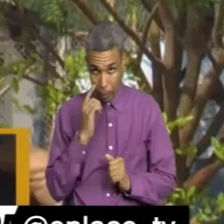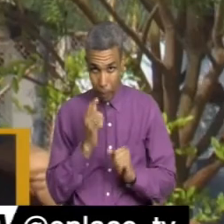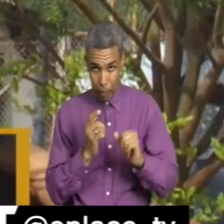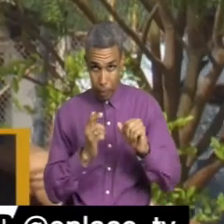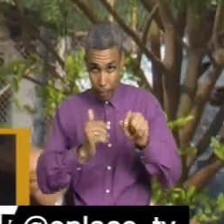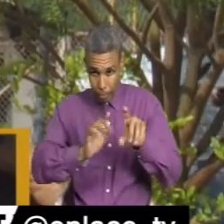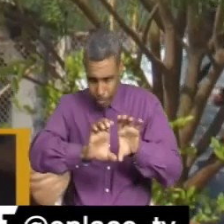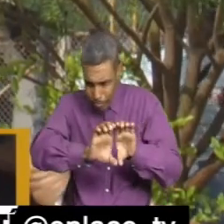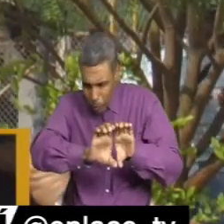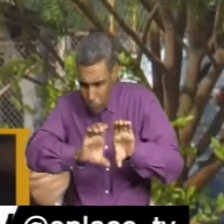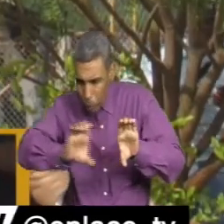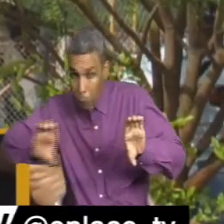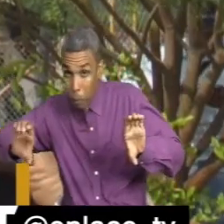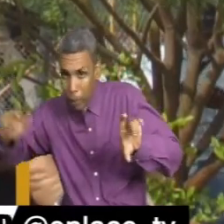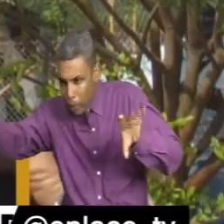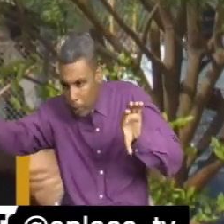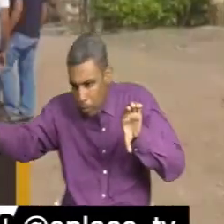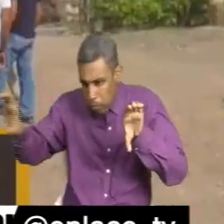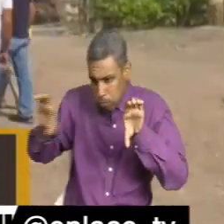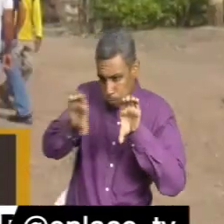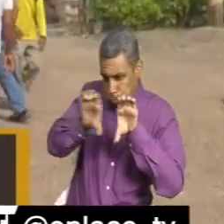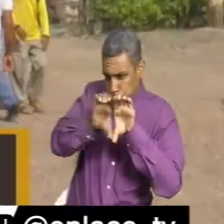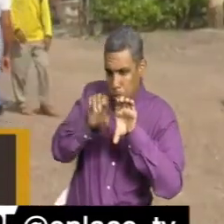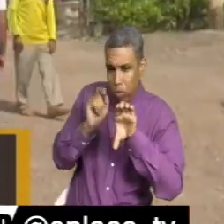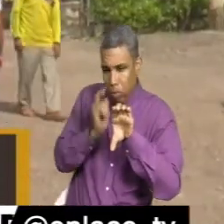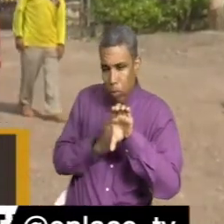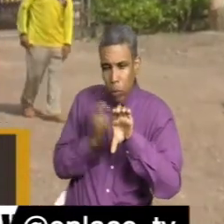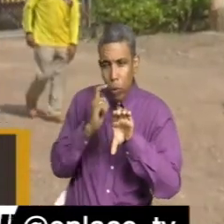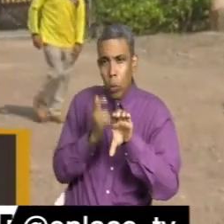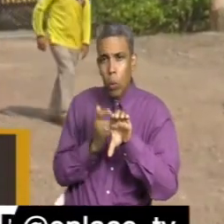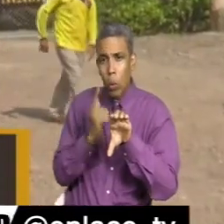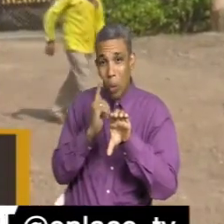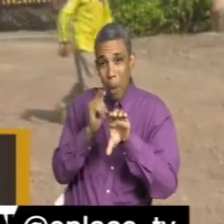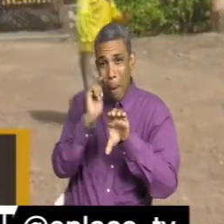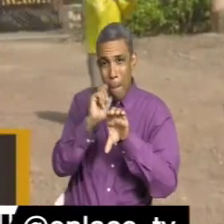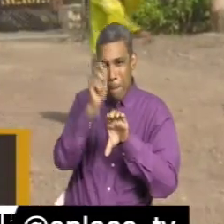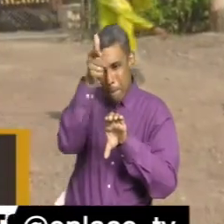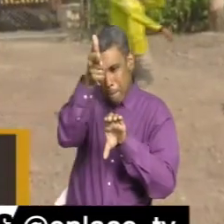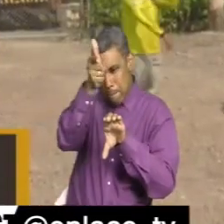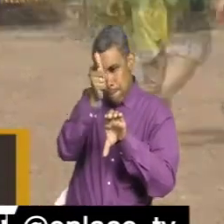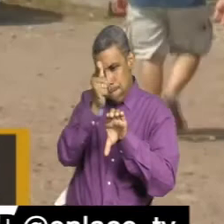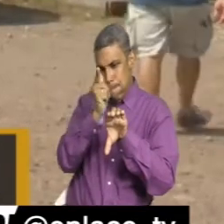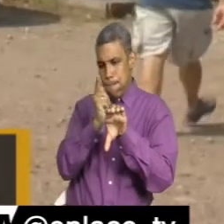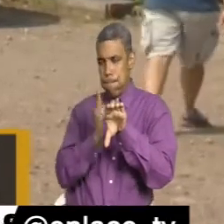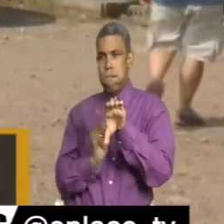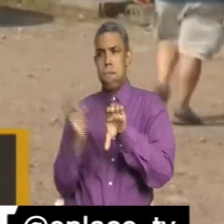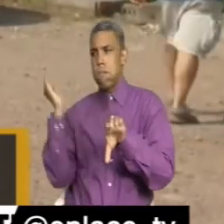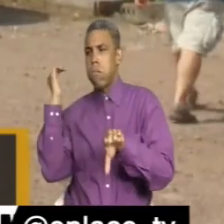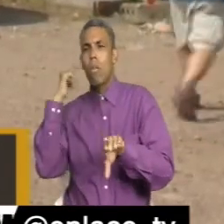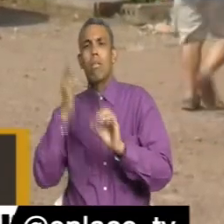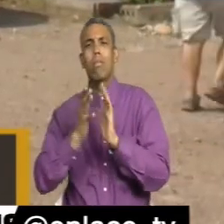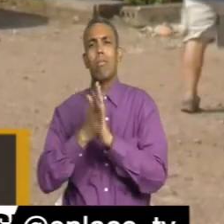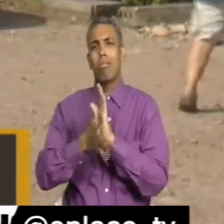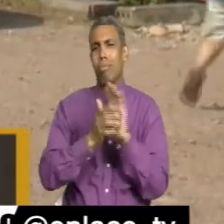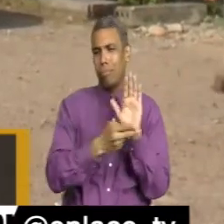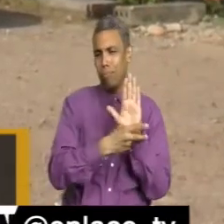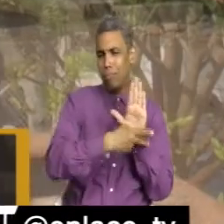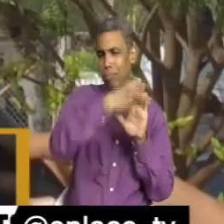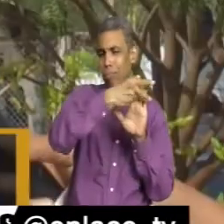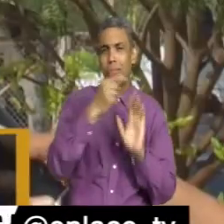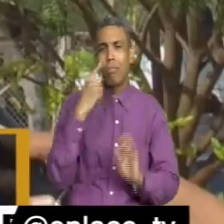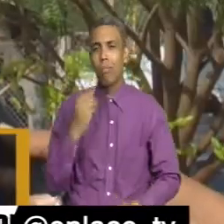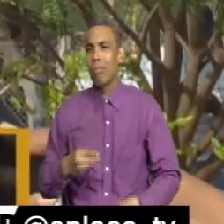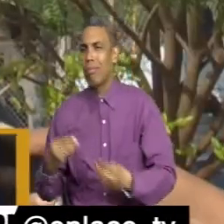pasado y este año estamos prácticamente en cero, mano. Asegura Enlace Noticias que lleva más de 100 postulaciones en la plataforma de la política pública de